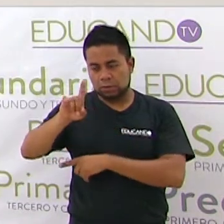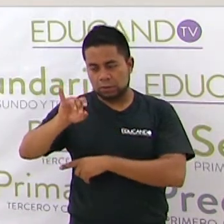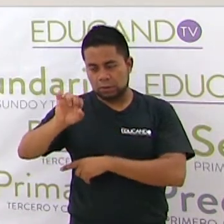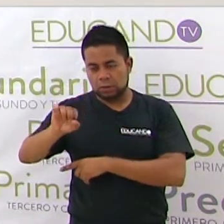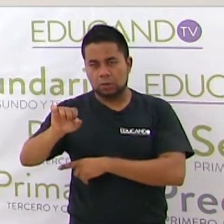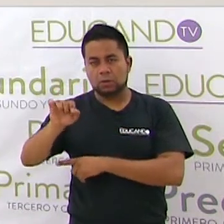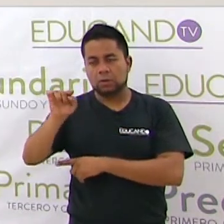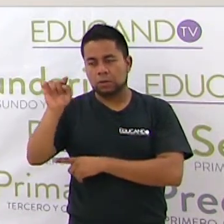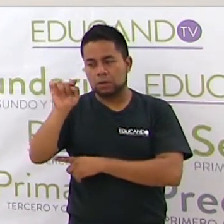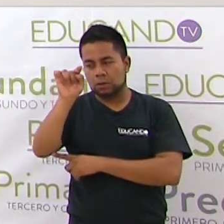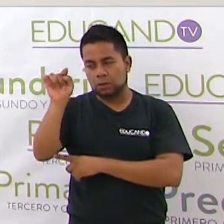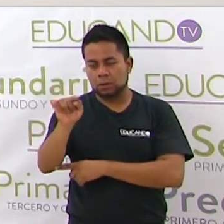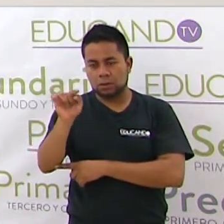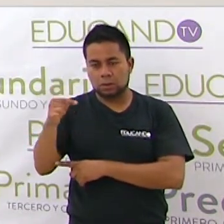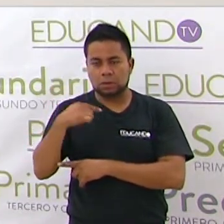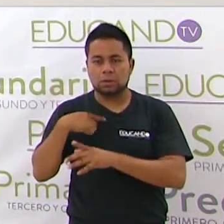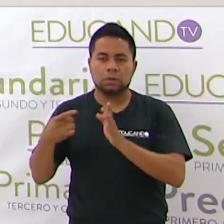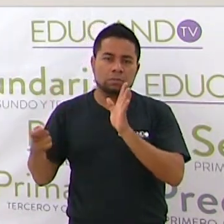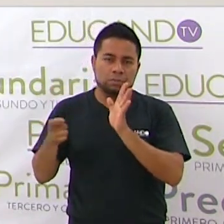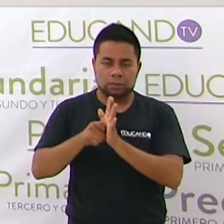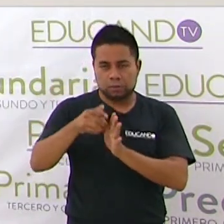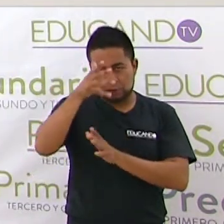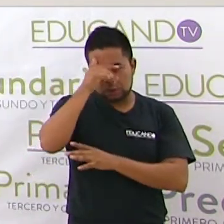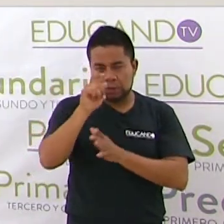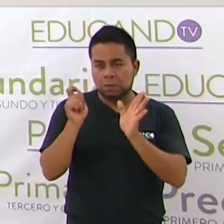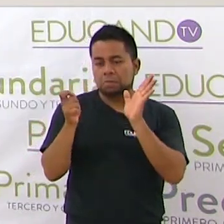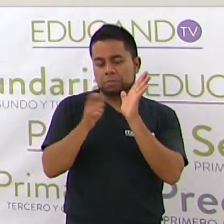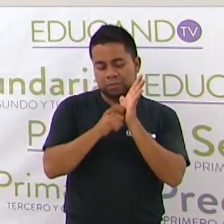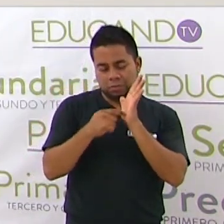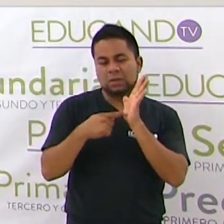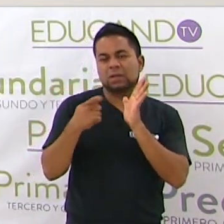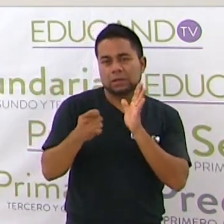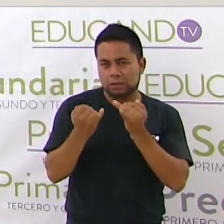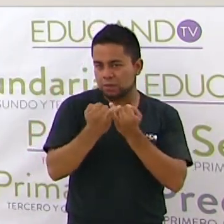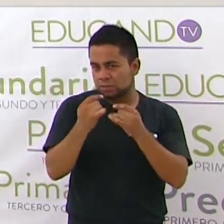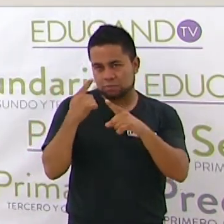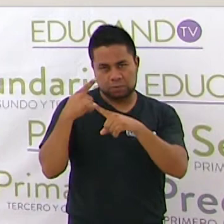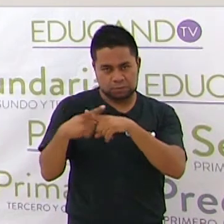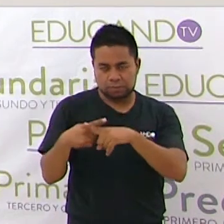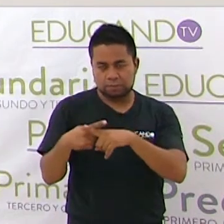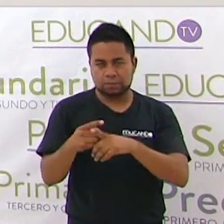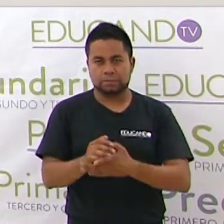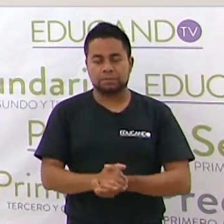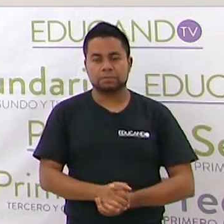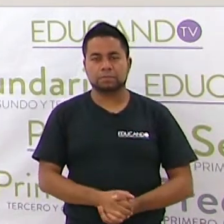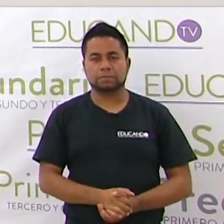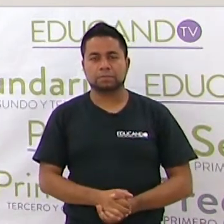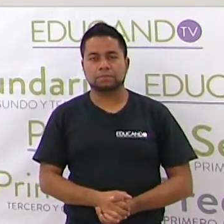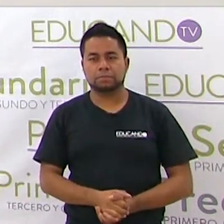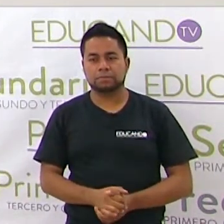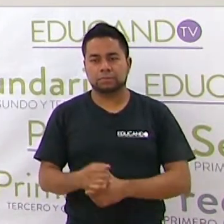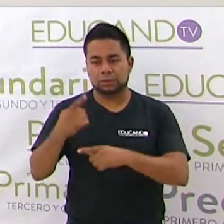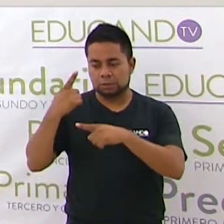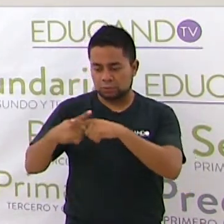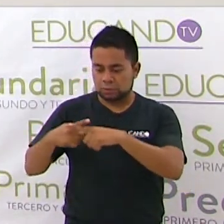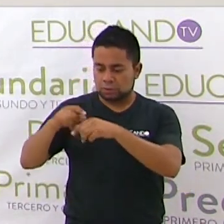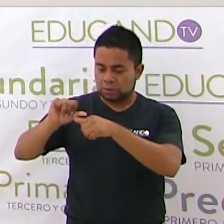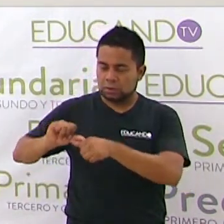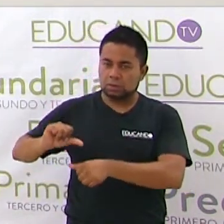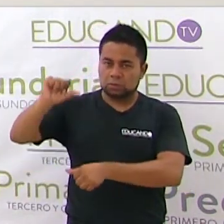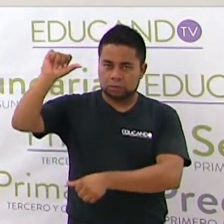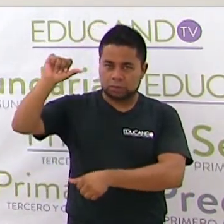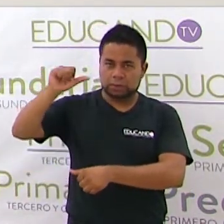cuadrado. Aquí le vamos a poner un puntito. Recuerden que los puntitos significan multiplicación. Y por altura. Ahí